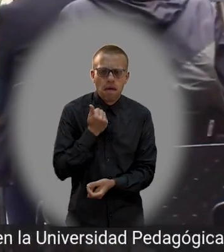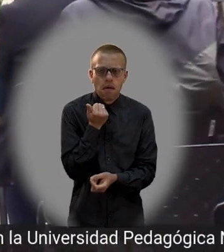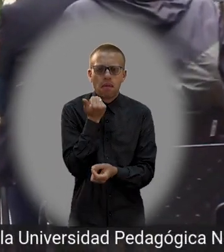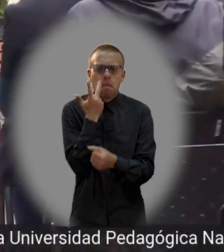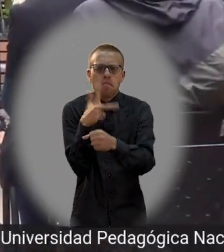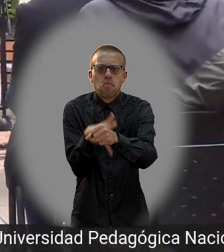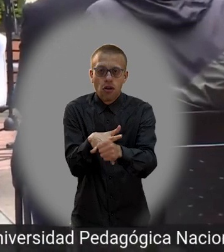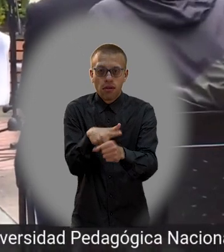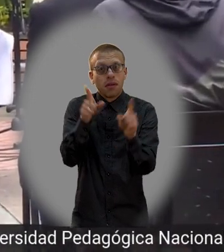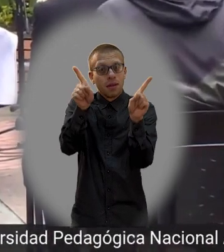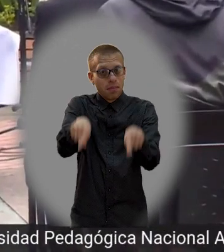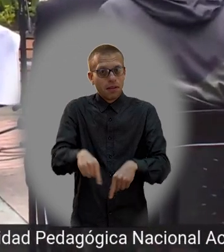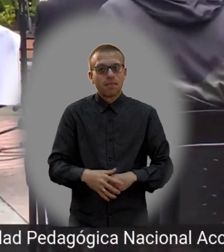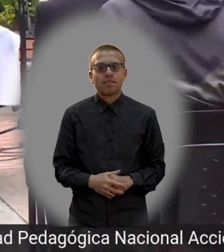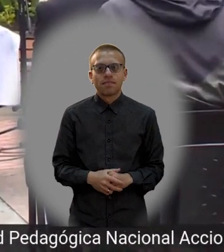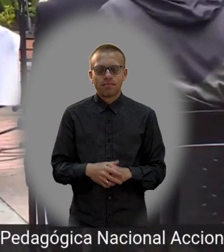primero,